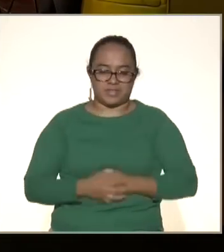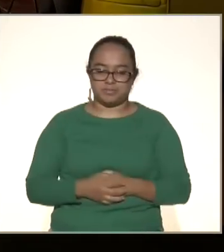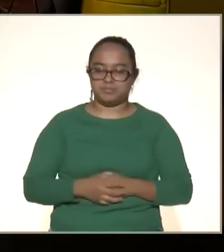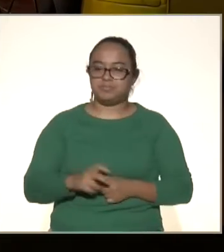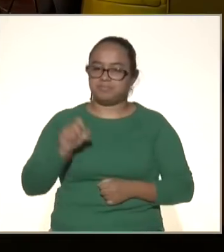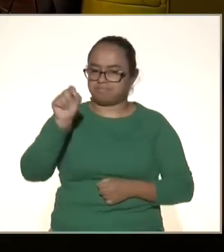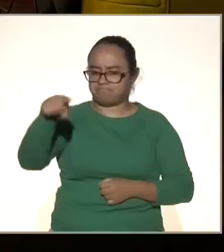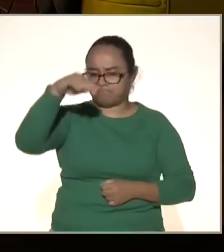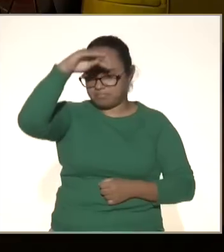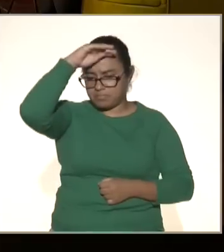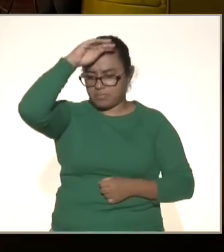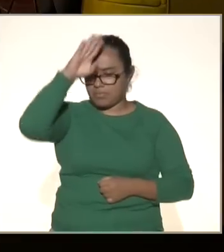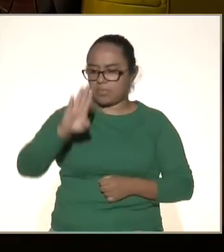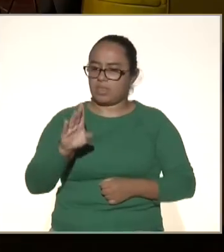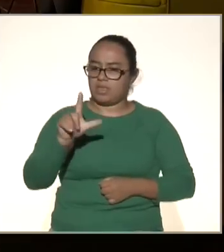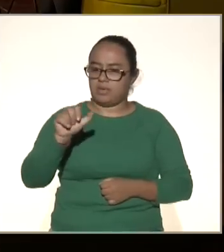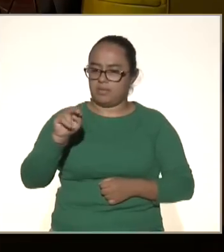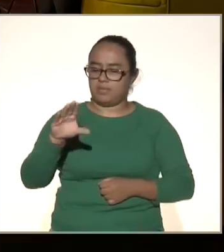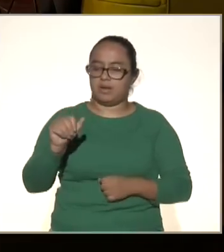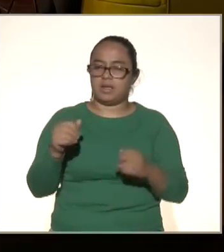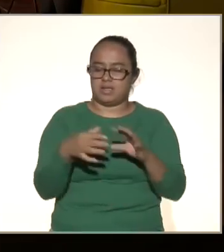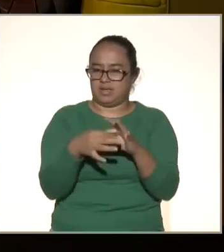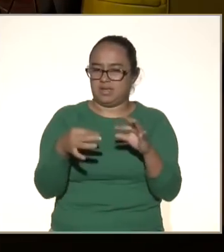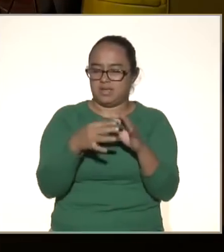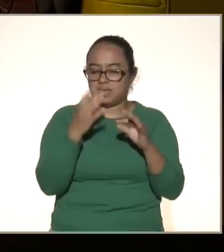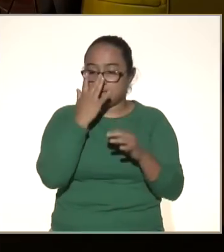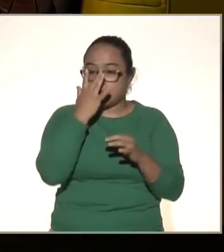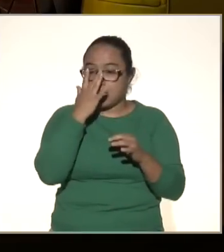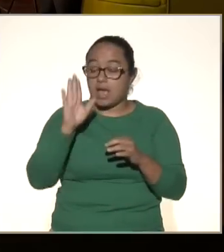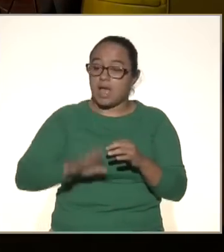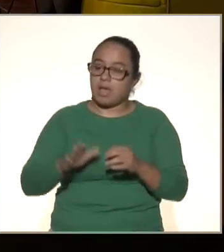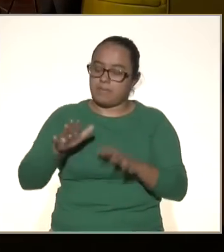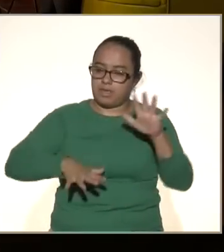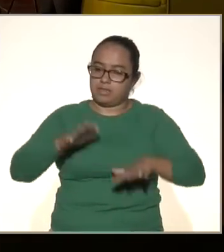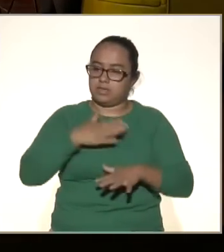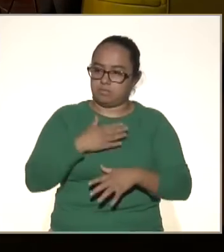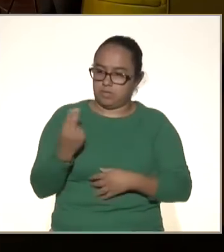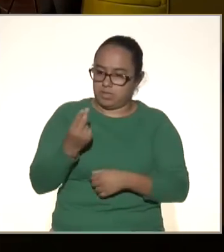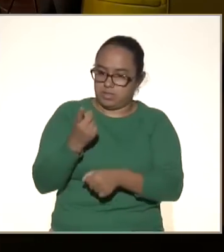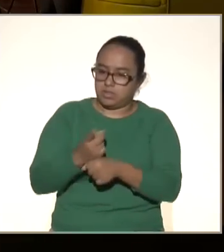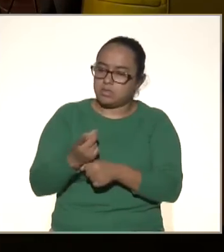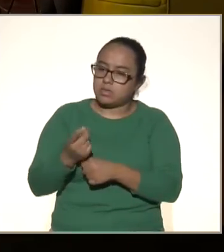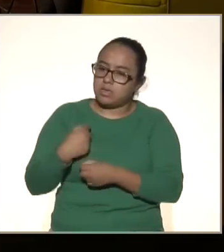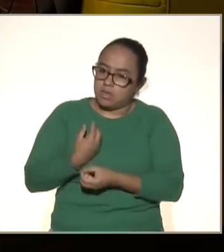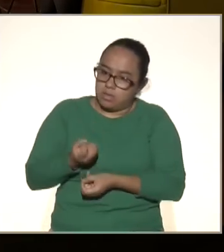pensaba en esto que decía Blanca, que a veces cuando expresamos nuestras necesidades me parece también